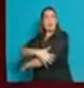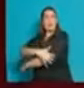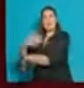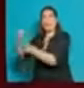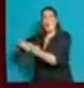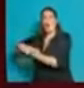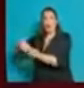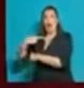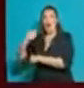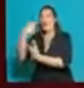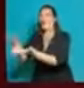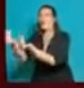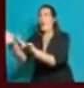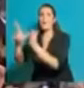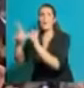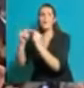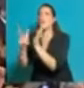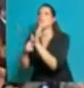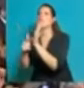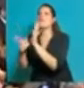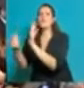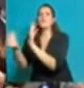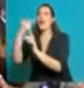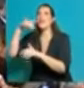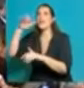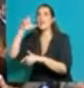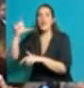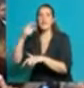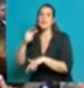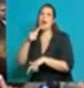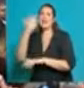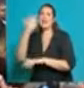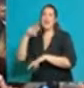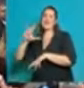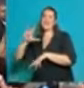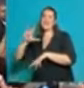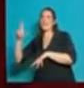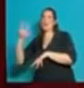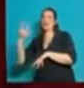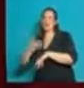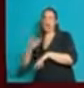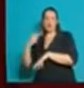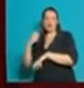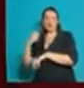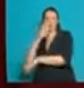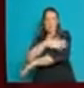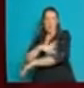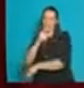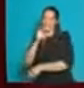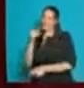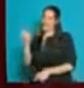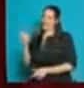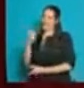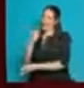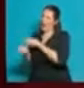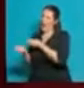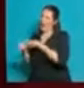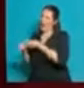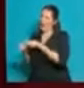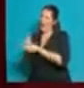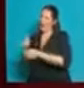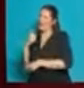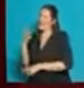ni siquiera ese dato era real. Reflejaba una realidad que había sido maquillada, manipulada, con una inflación contenida por